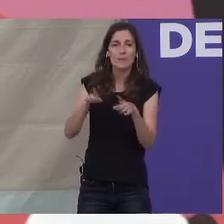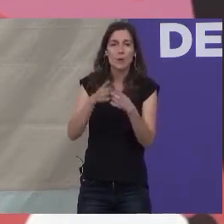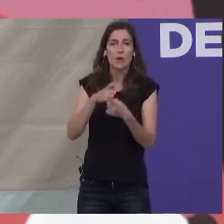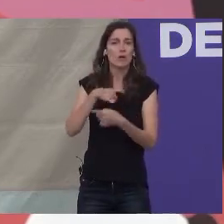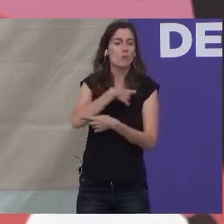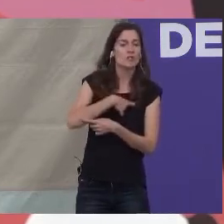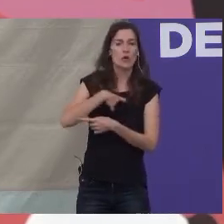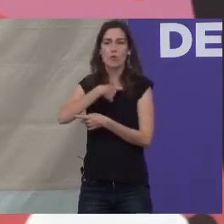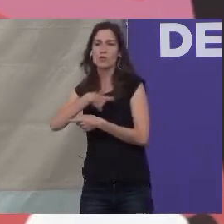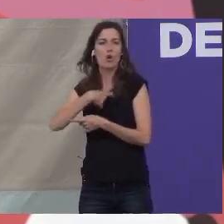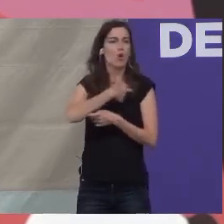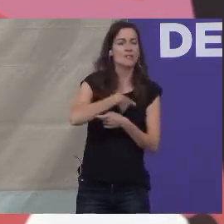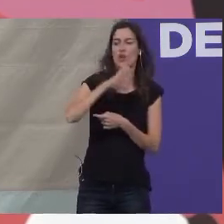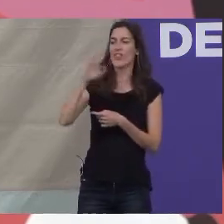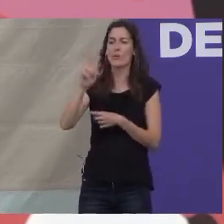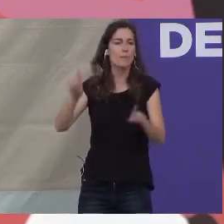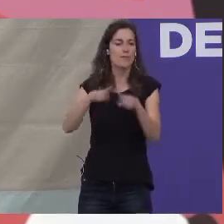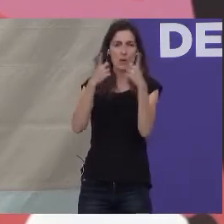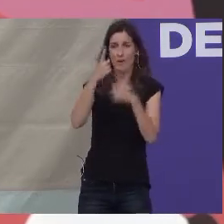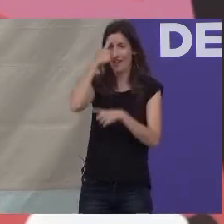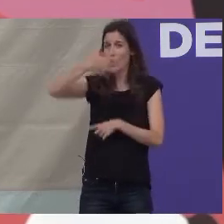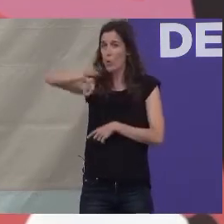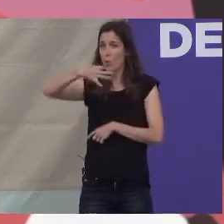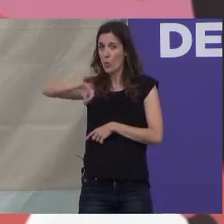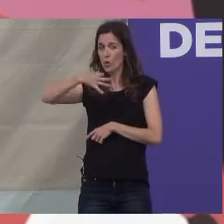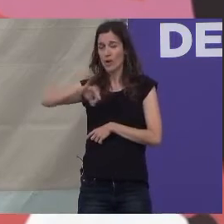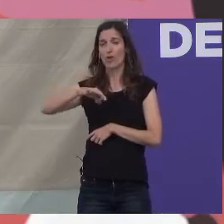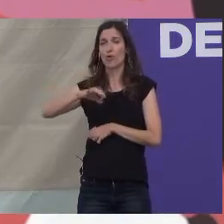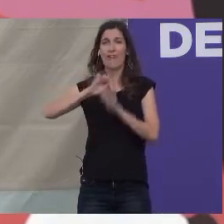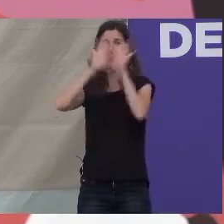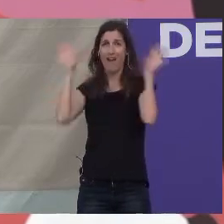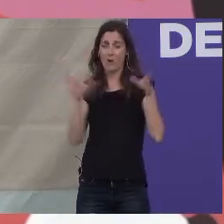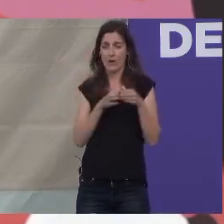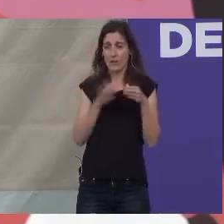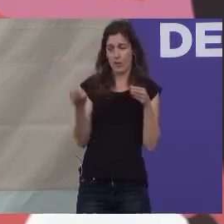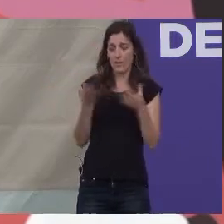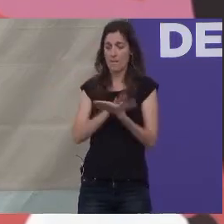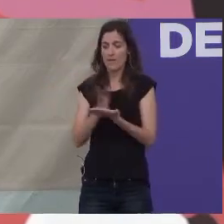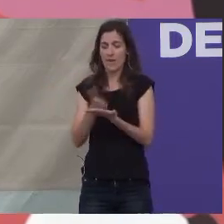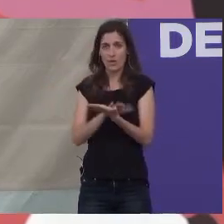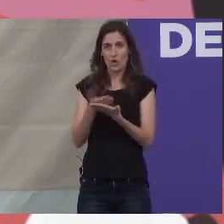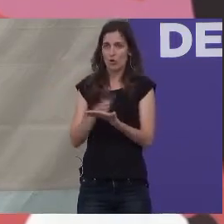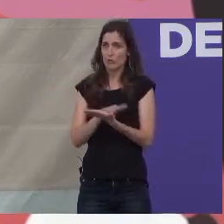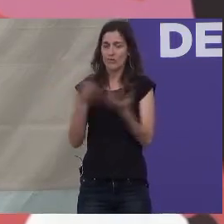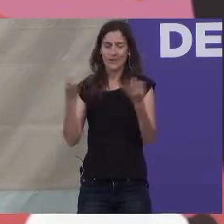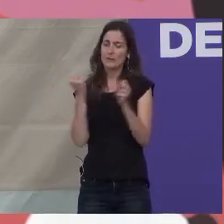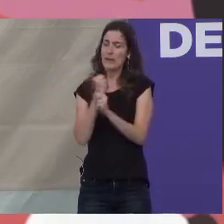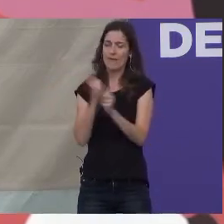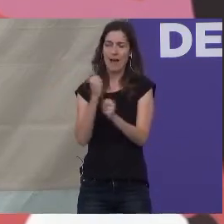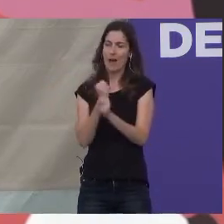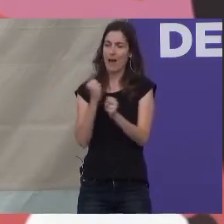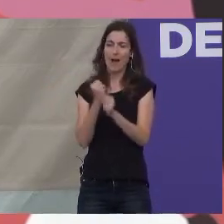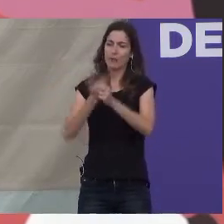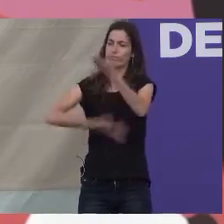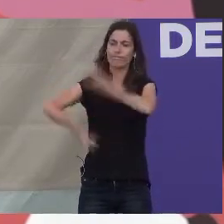dentro del CCV. Lo único que sí que yo creo que tenemos claro en este equipo es que esa mediación tenemos que trabajar codo con